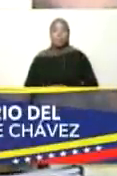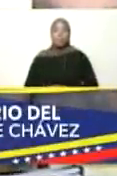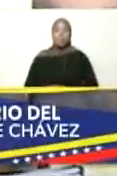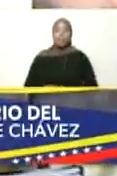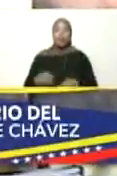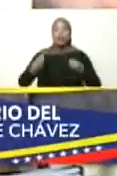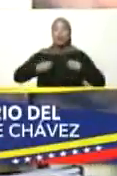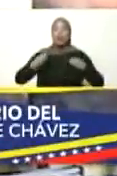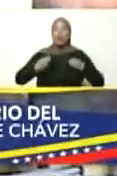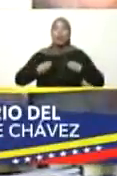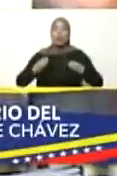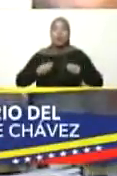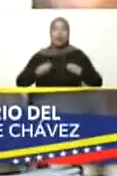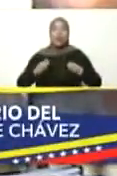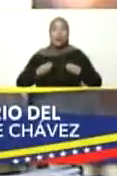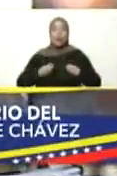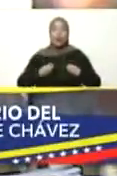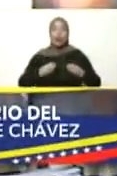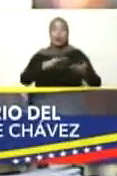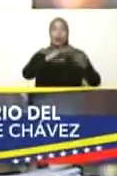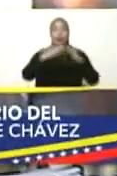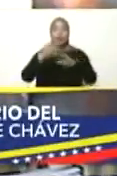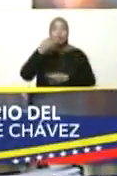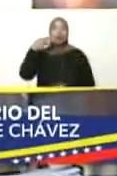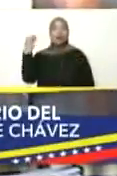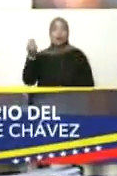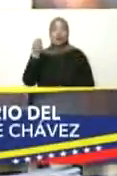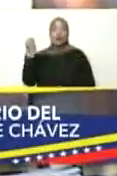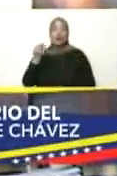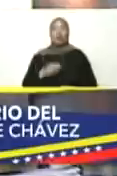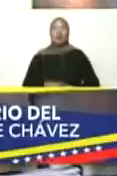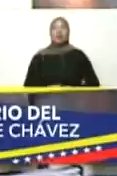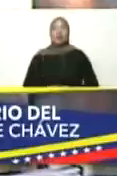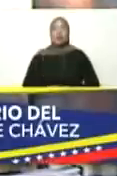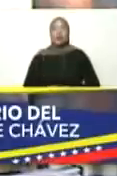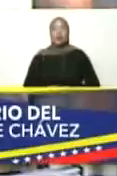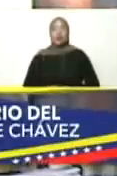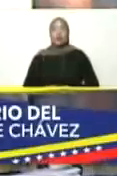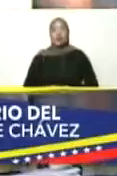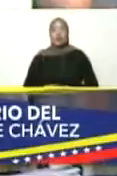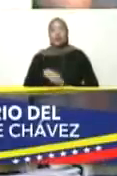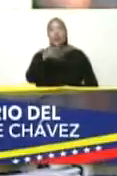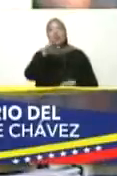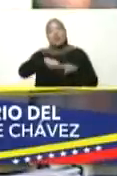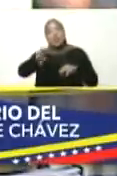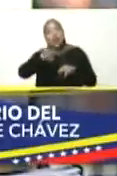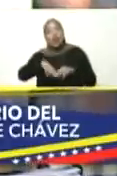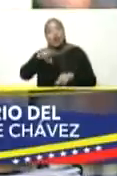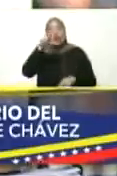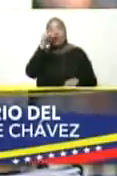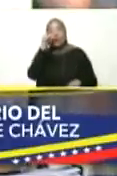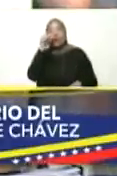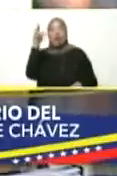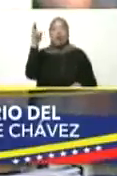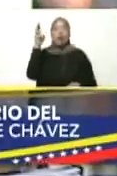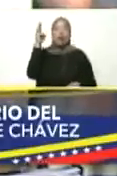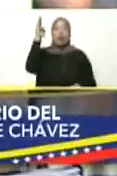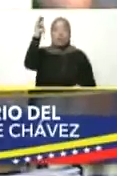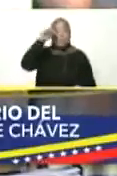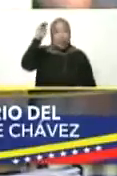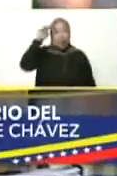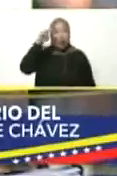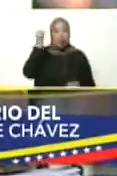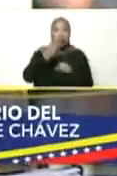vivir esta experiencia maravillosa con los niños, con las niñas, con las maestras, con